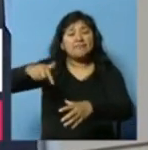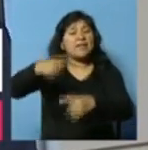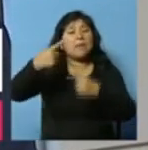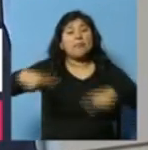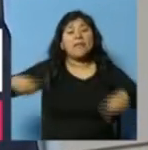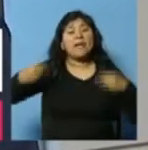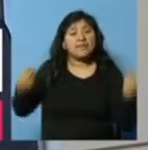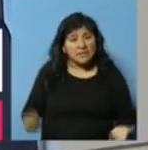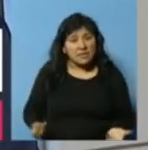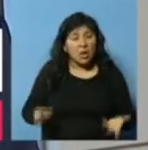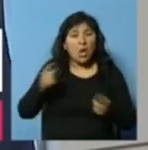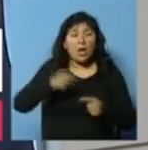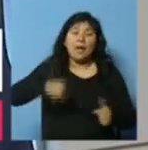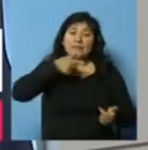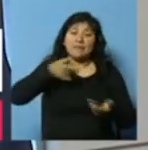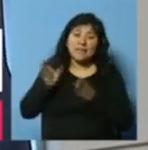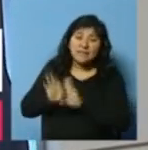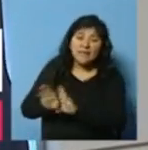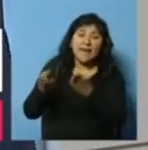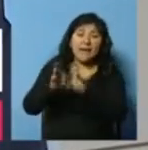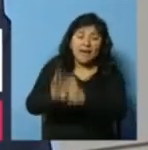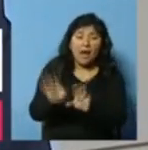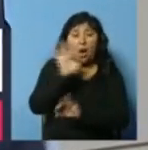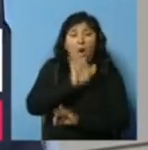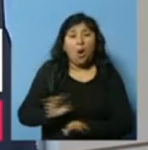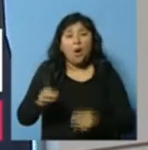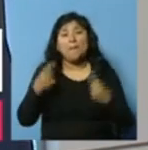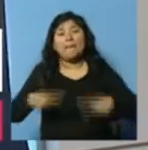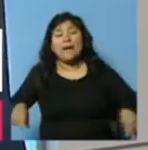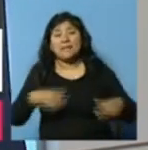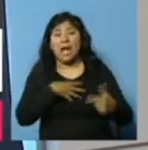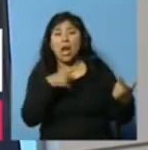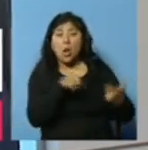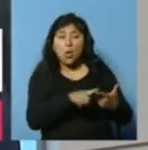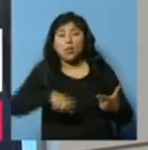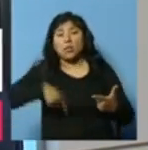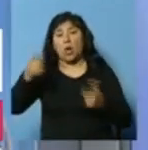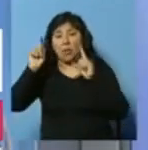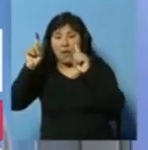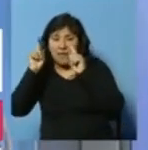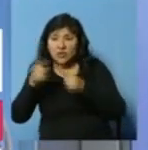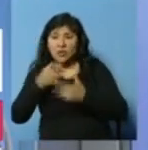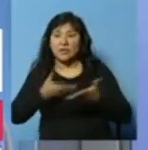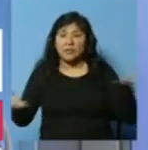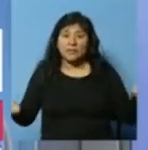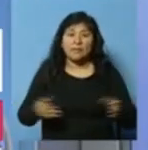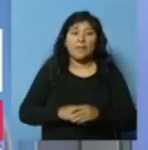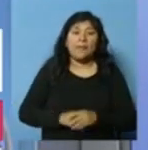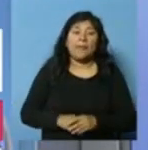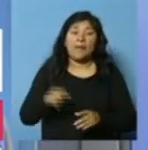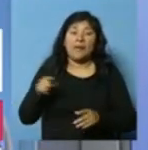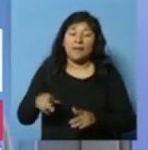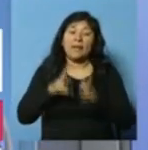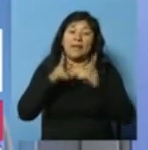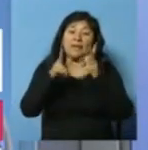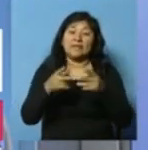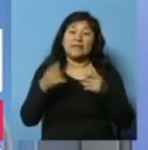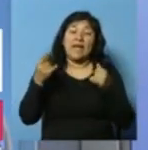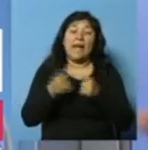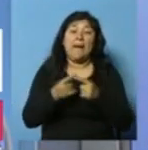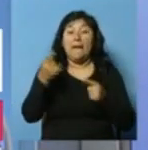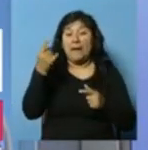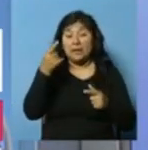qué va a pasar con los alumnos con los profesores si me da la posibilidad o marte de desmentir